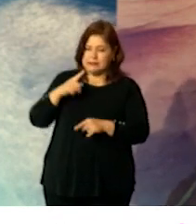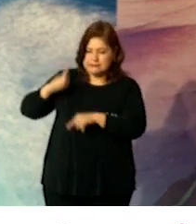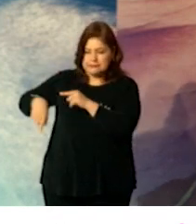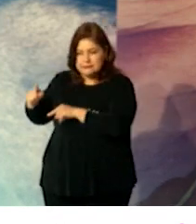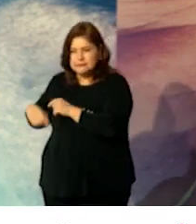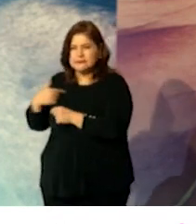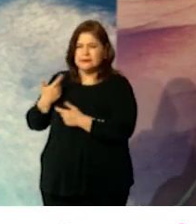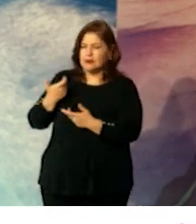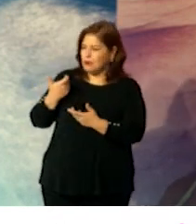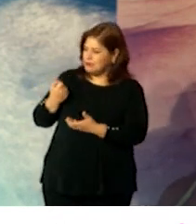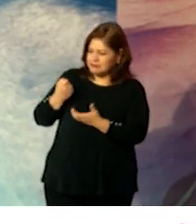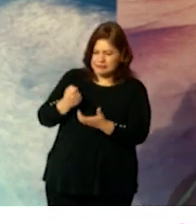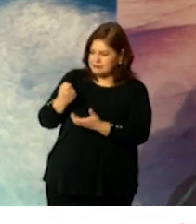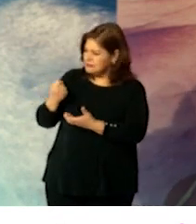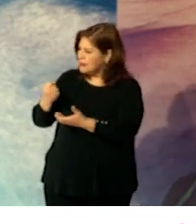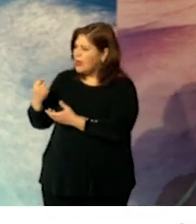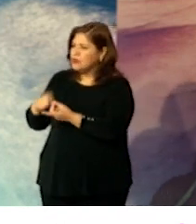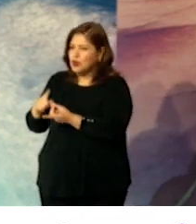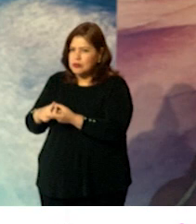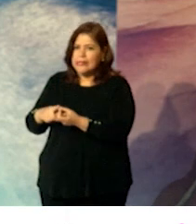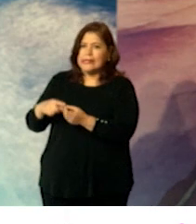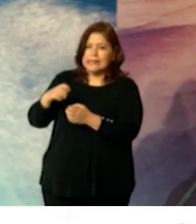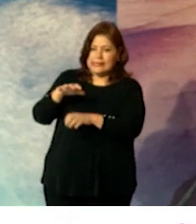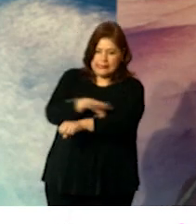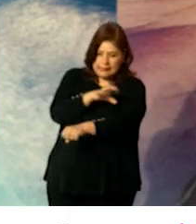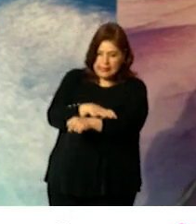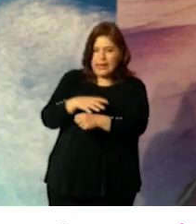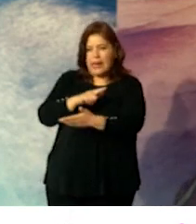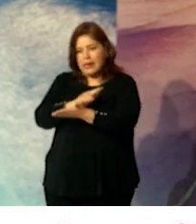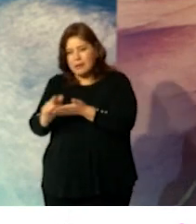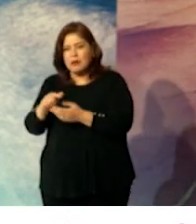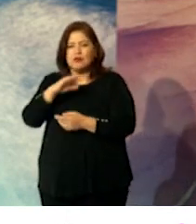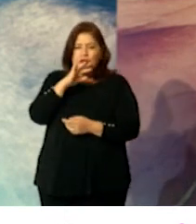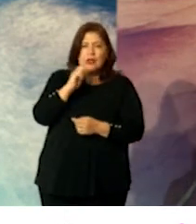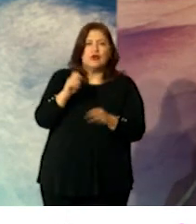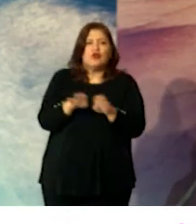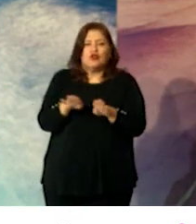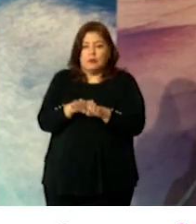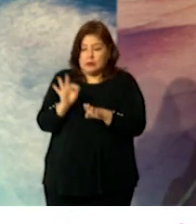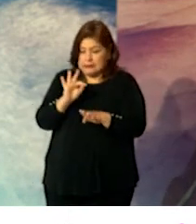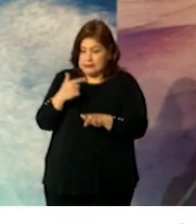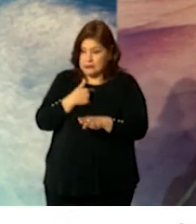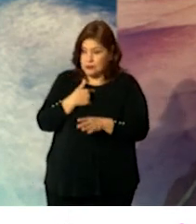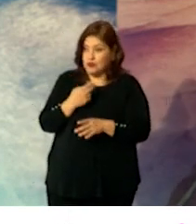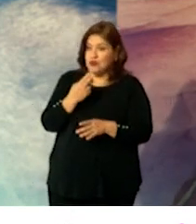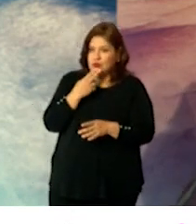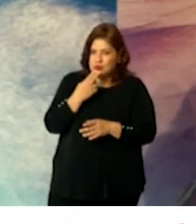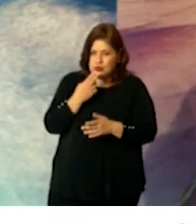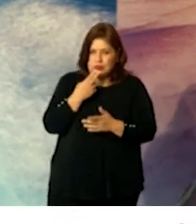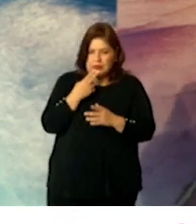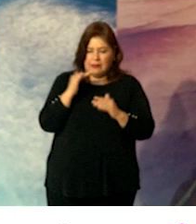y financiando, no solo qué financiamos, que si energía limpia o sucia, sino el cómo, que si vamos a seguir usando un sistema